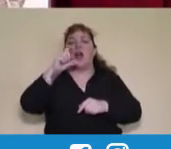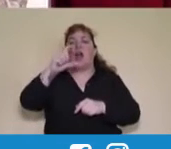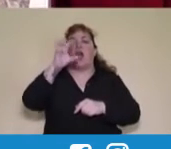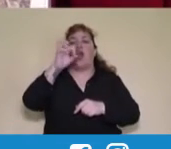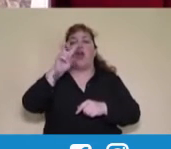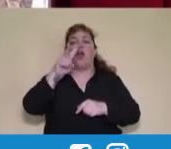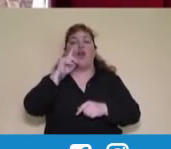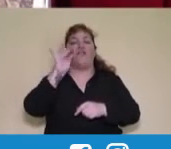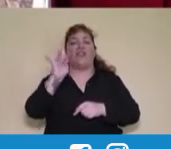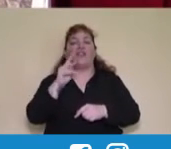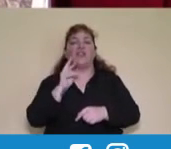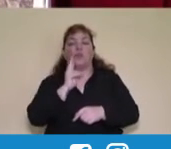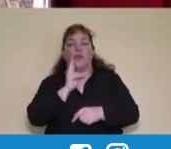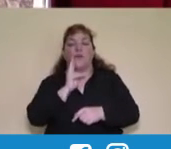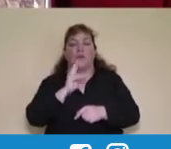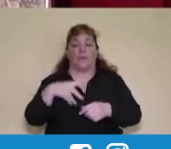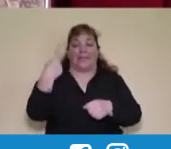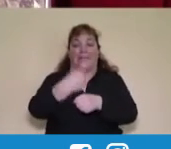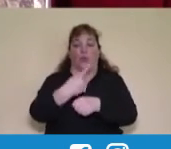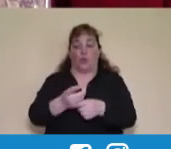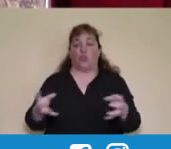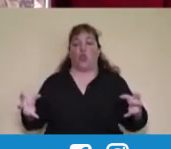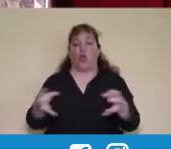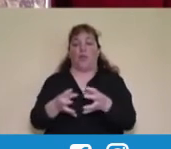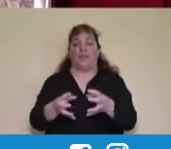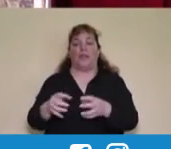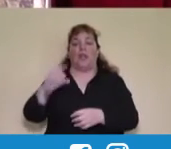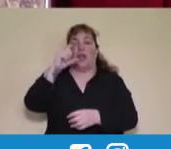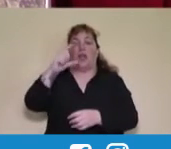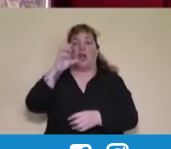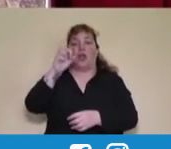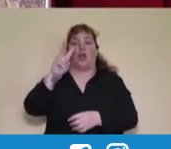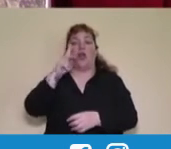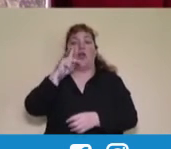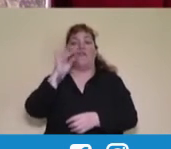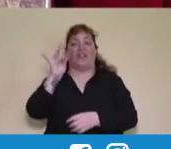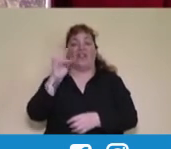COVID-19. El segundo comité COVID-19 es el